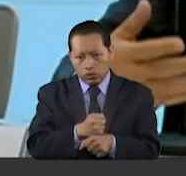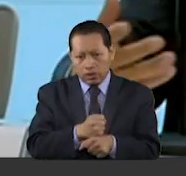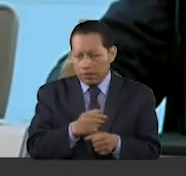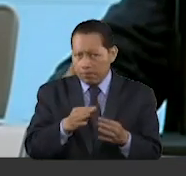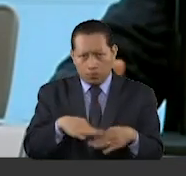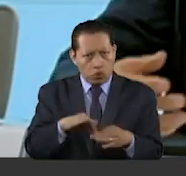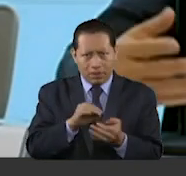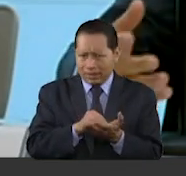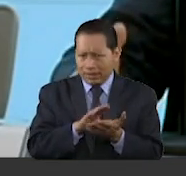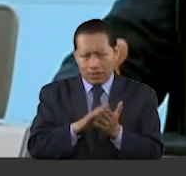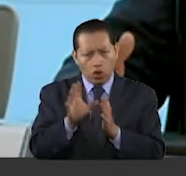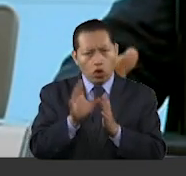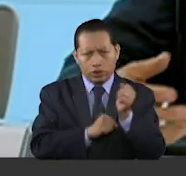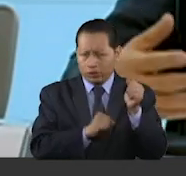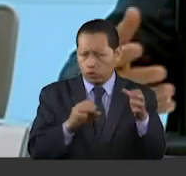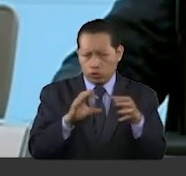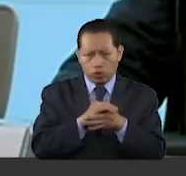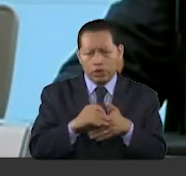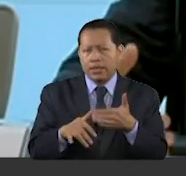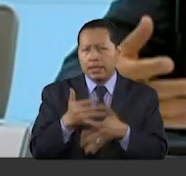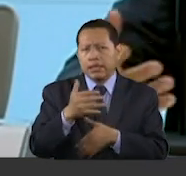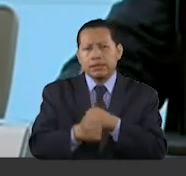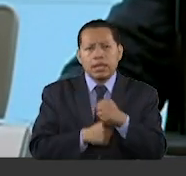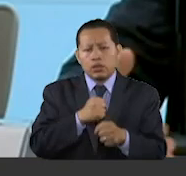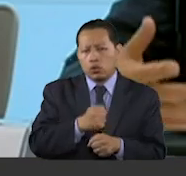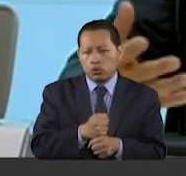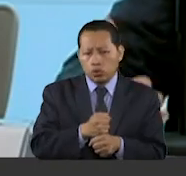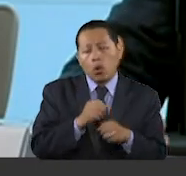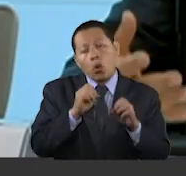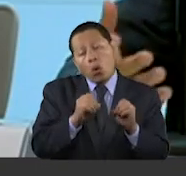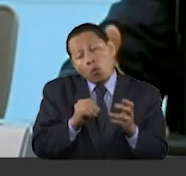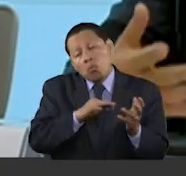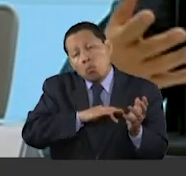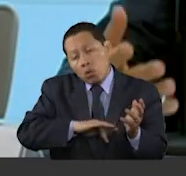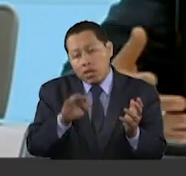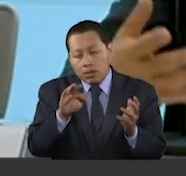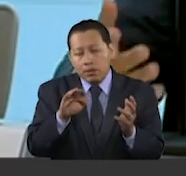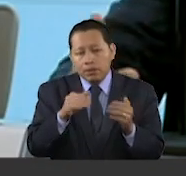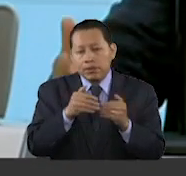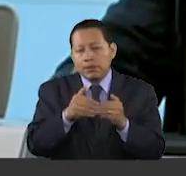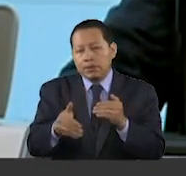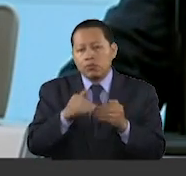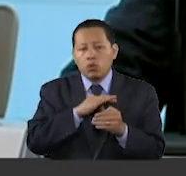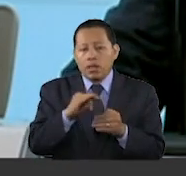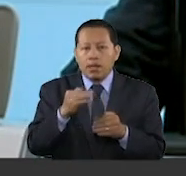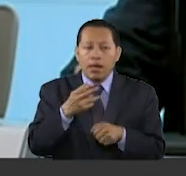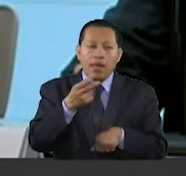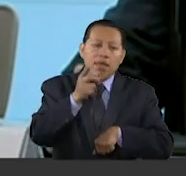establece la Constitución por 15 años o de preferencia se ponga el plazo del tal día a tal día